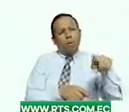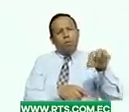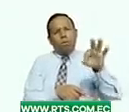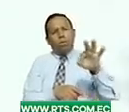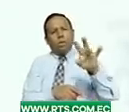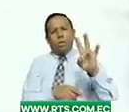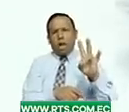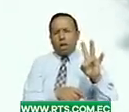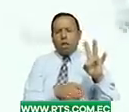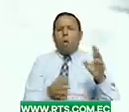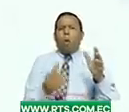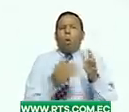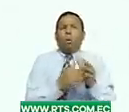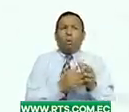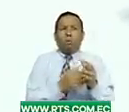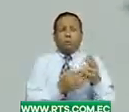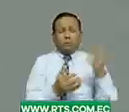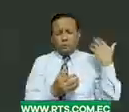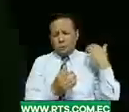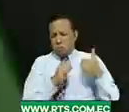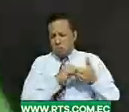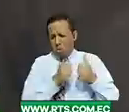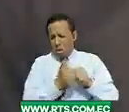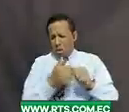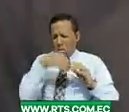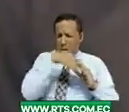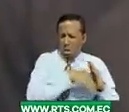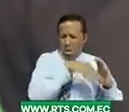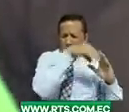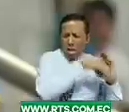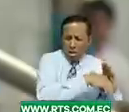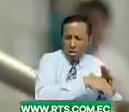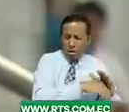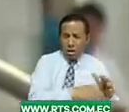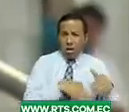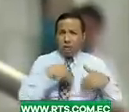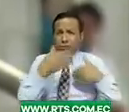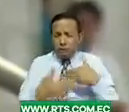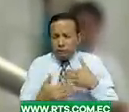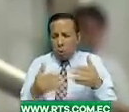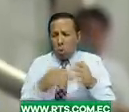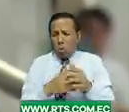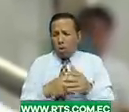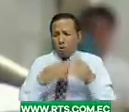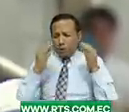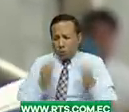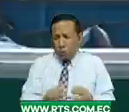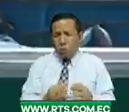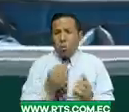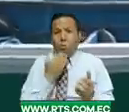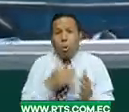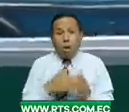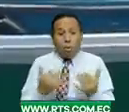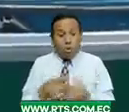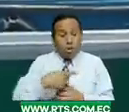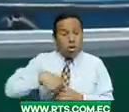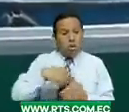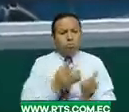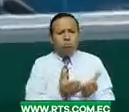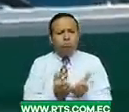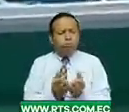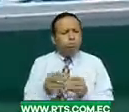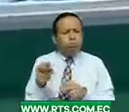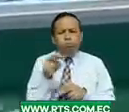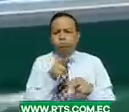esperan noticias alentadoras de cómo está comportándose la temperatura del Océano Pacífico y sobre todo qué dicen las autoridades respecto al